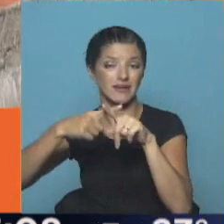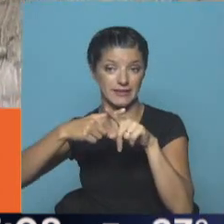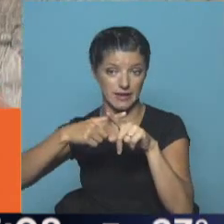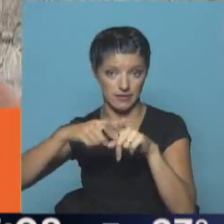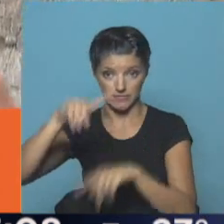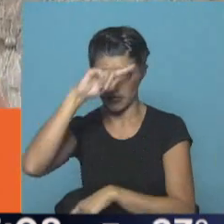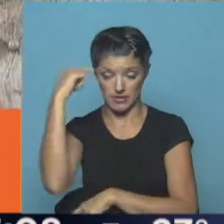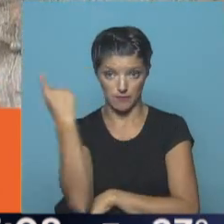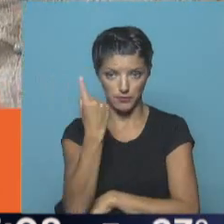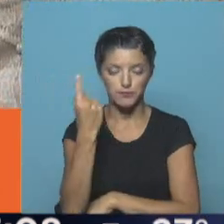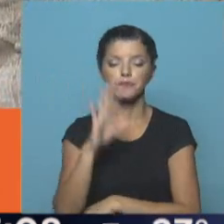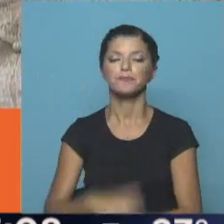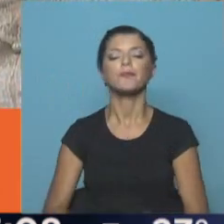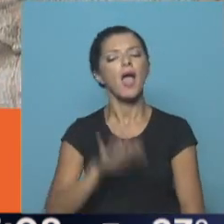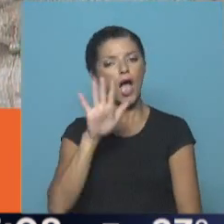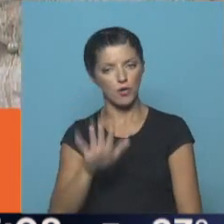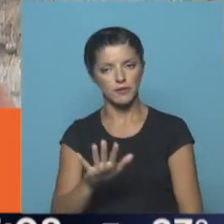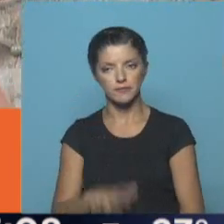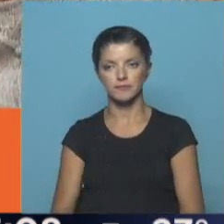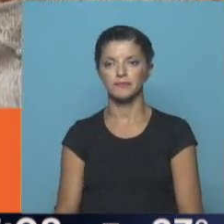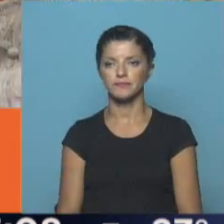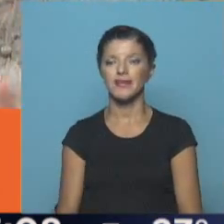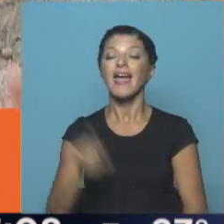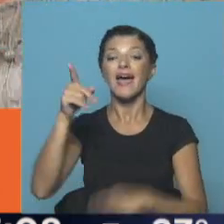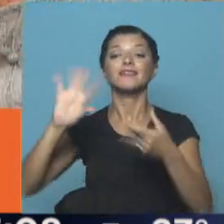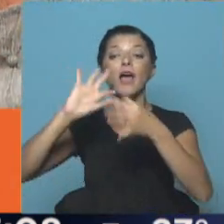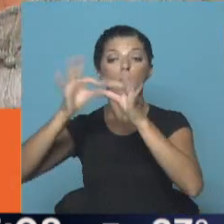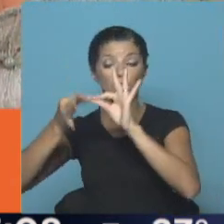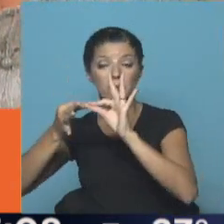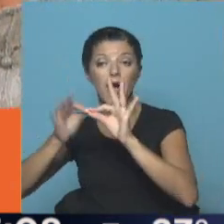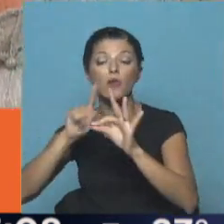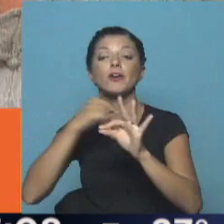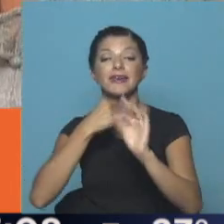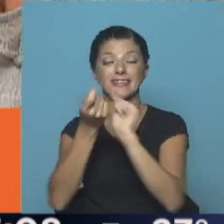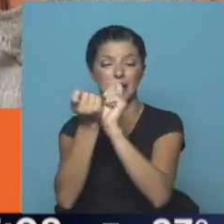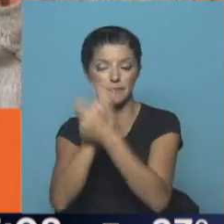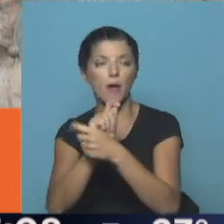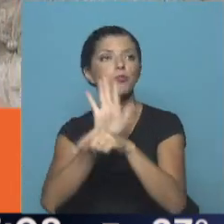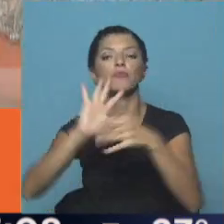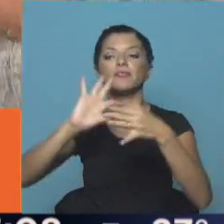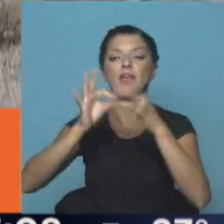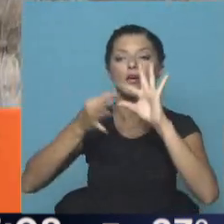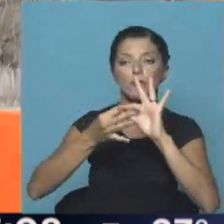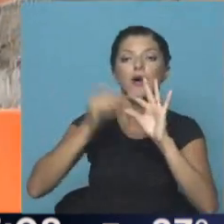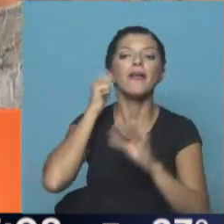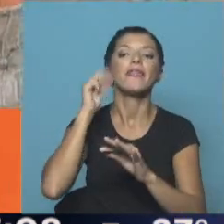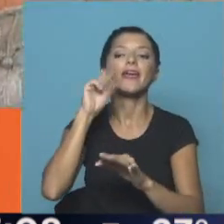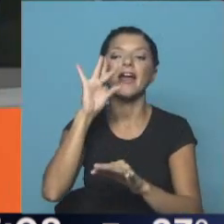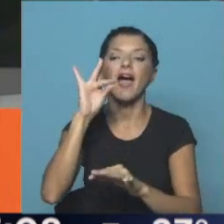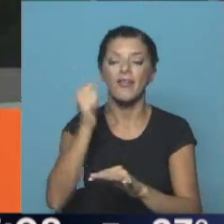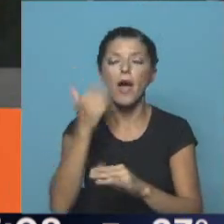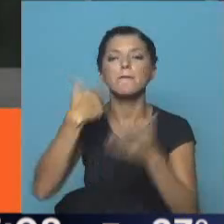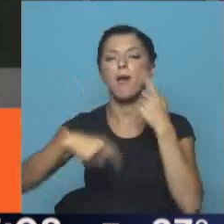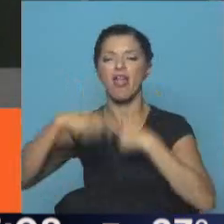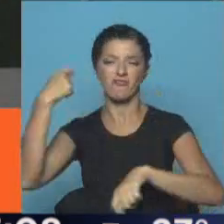bien, a esta Europa de varias velocidades hay quienes proponen otra Europa, que es una Europa de gradas, una Europa más